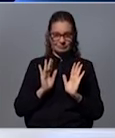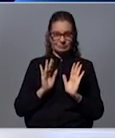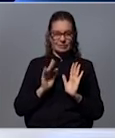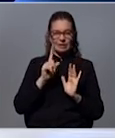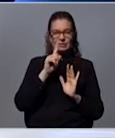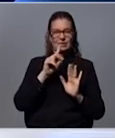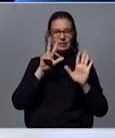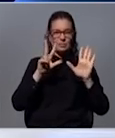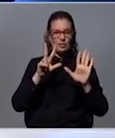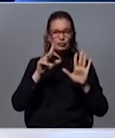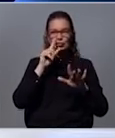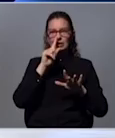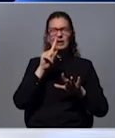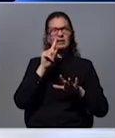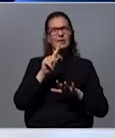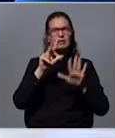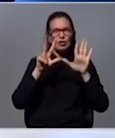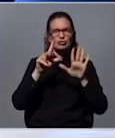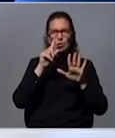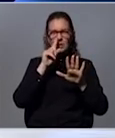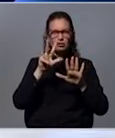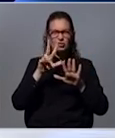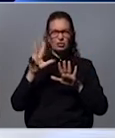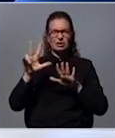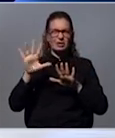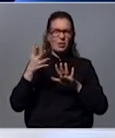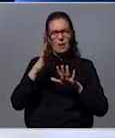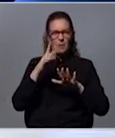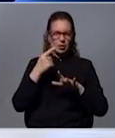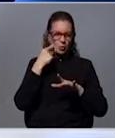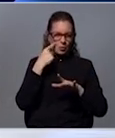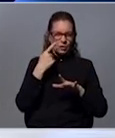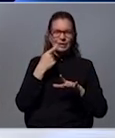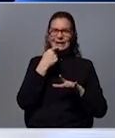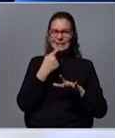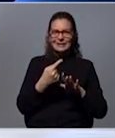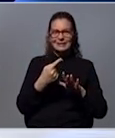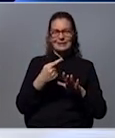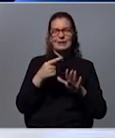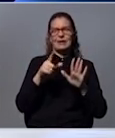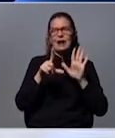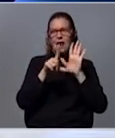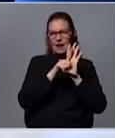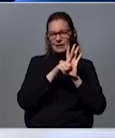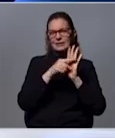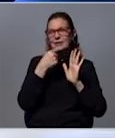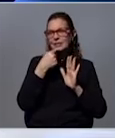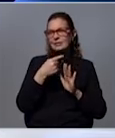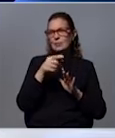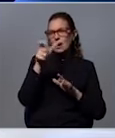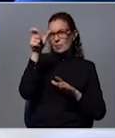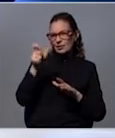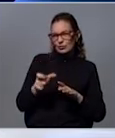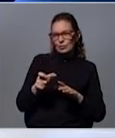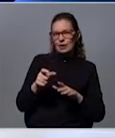18 1835 o una cosa así se dictó hace poco tiempo donde se establecen las garantías para los ciudadanos y